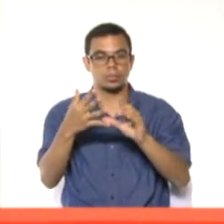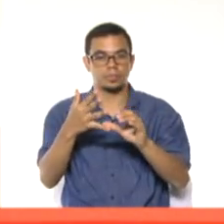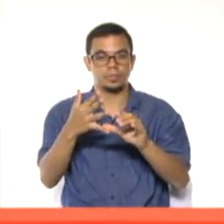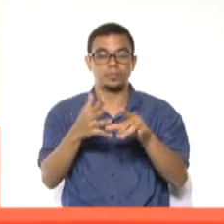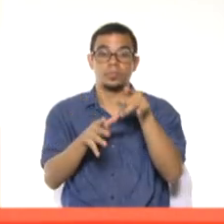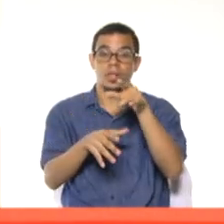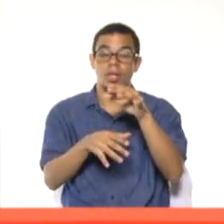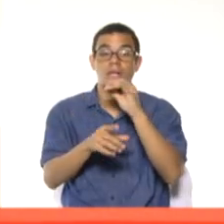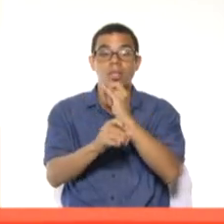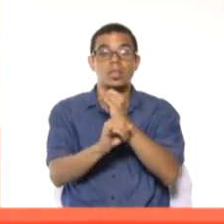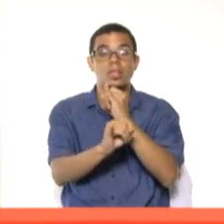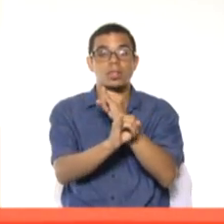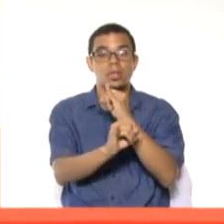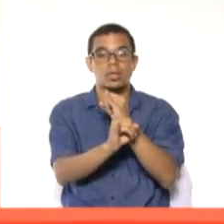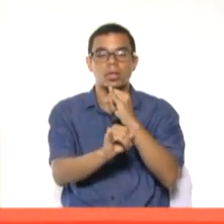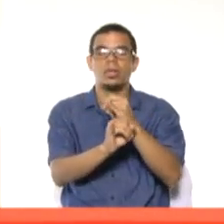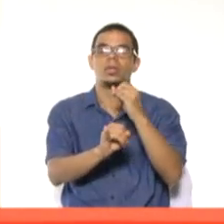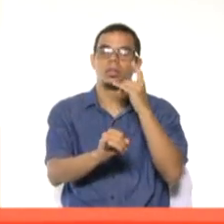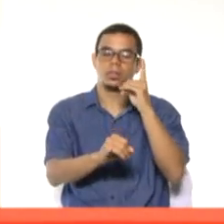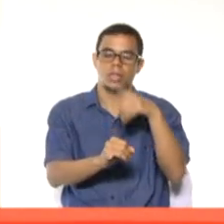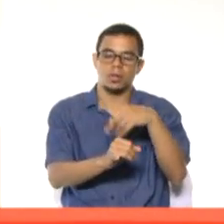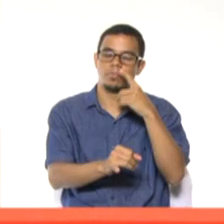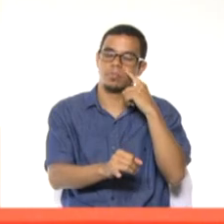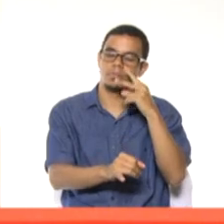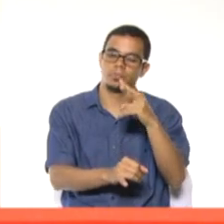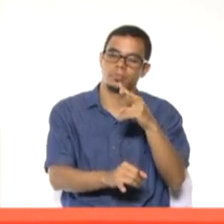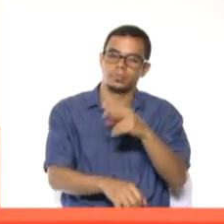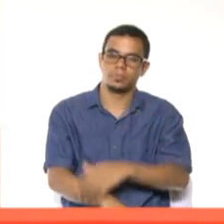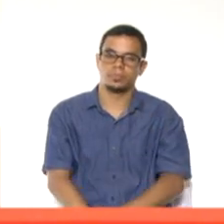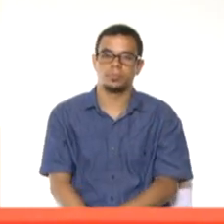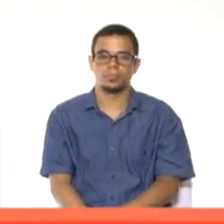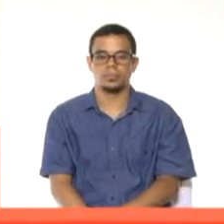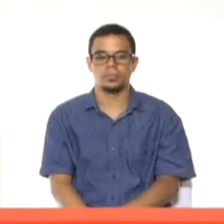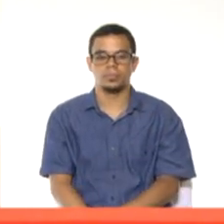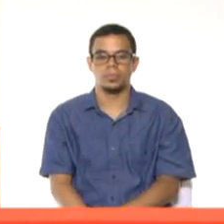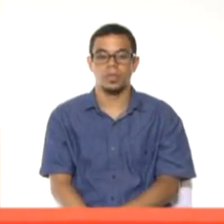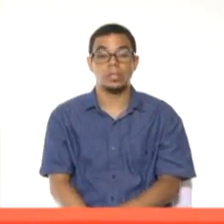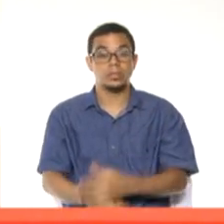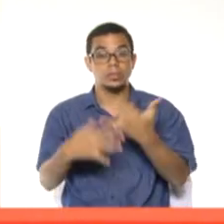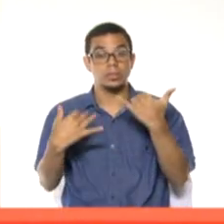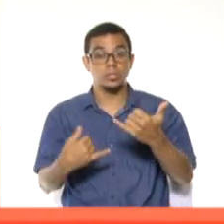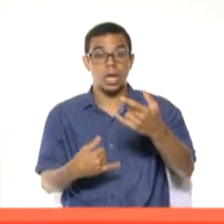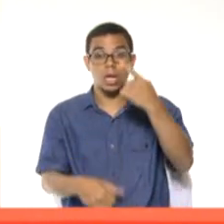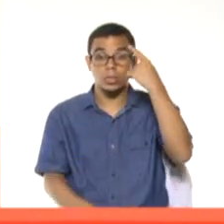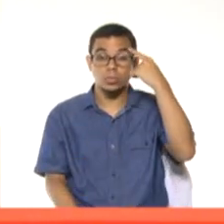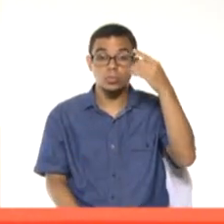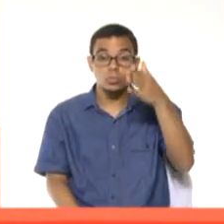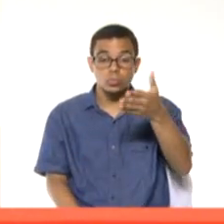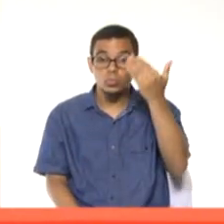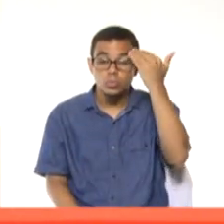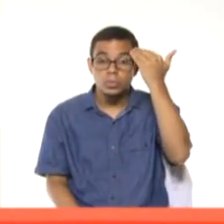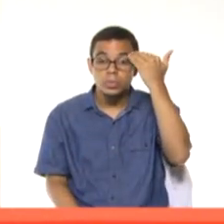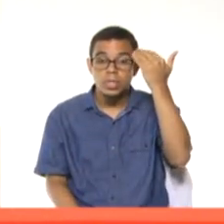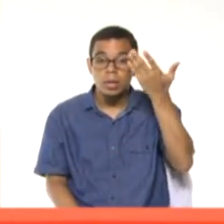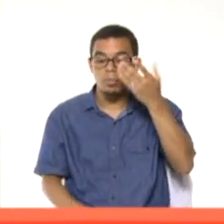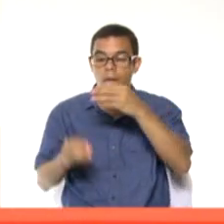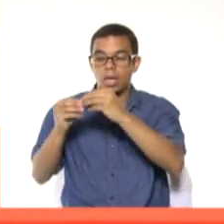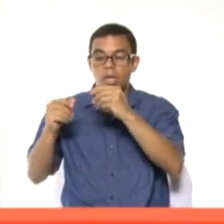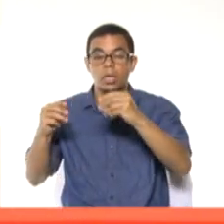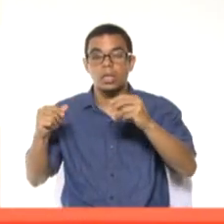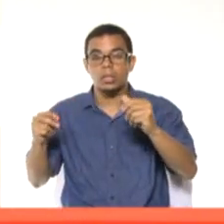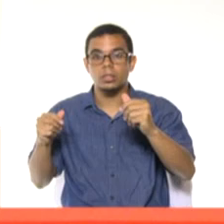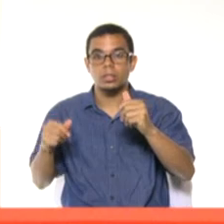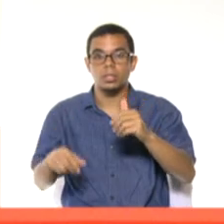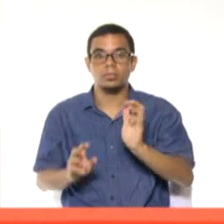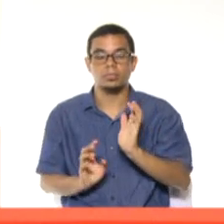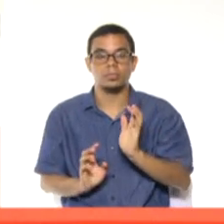la web. Y algo muy importante, ya cuando tú determines el tipo de suelo de acuerdo al recurso